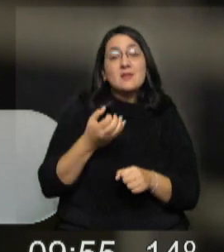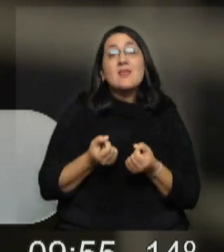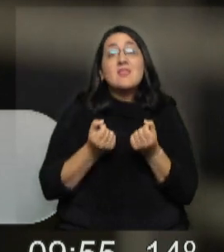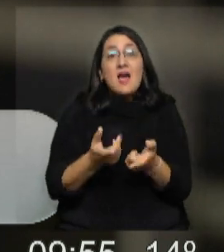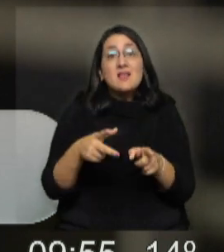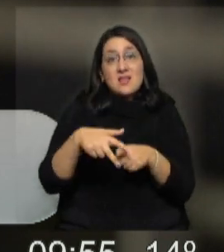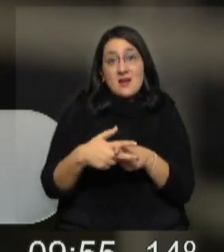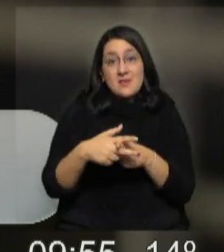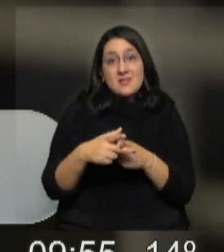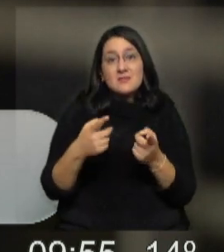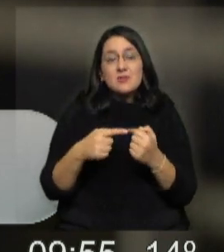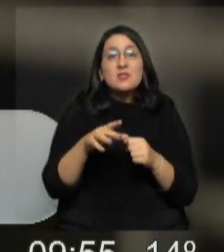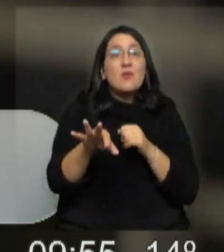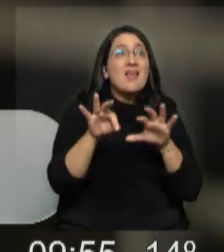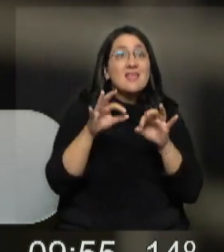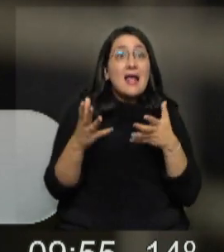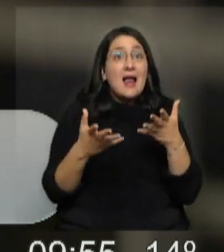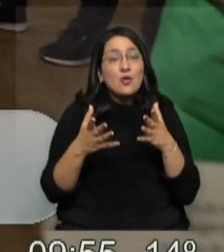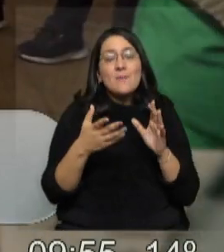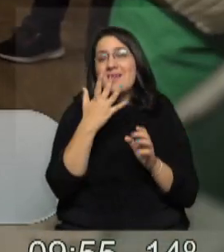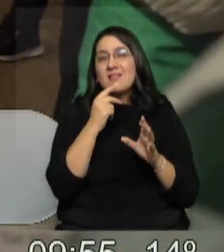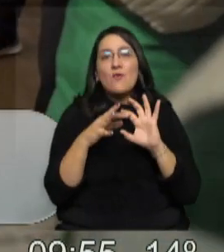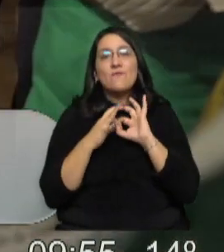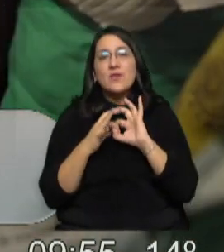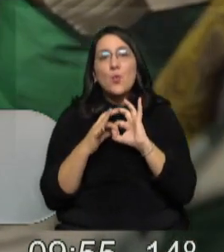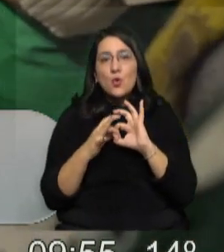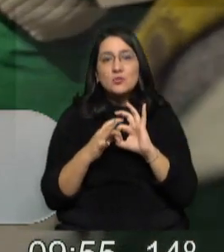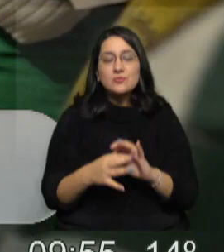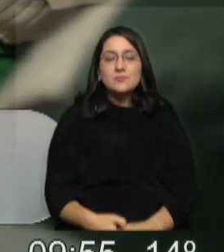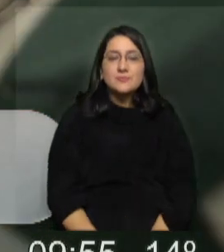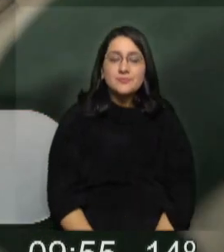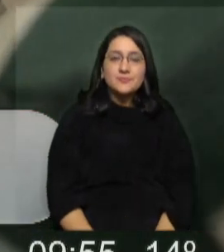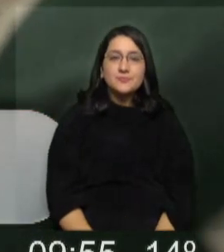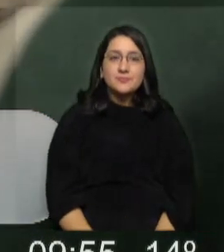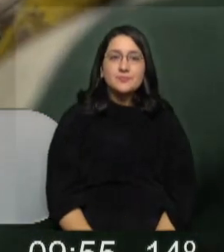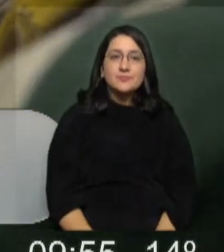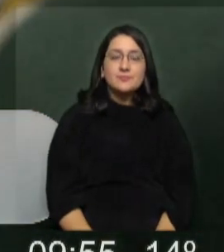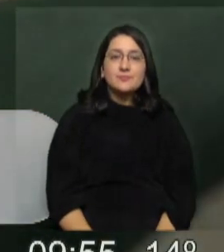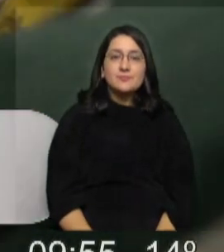herramientas. Pero si tengo que elegir algo, son los vínculos. 1, 2, 3, 4.